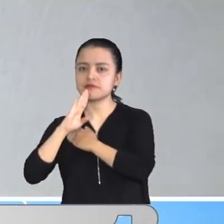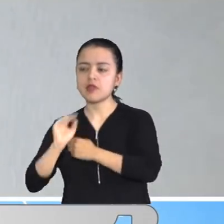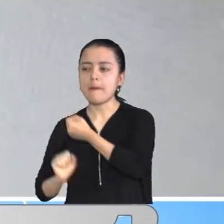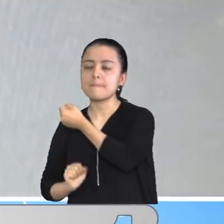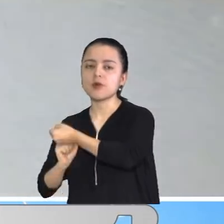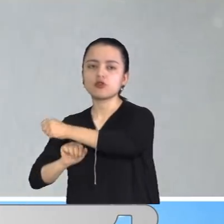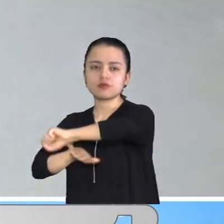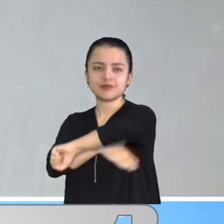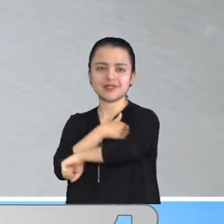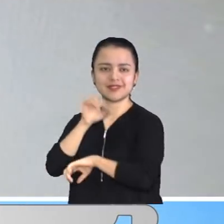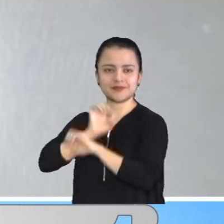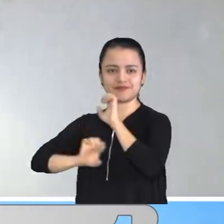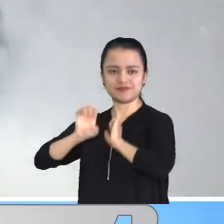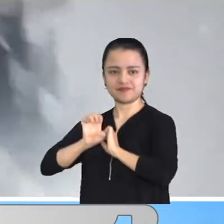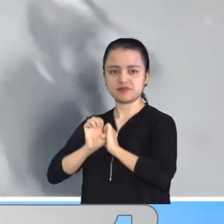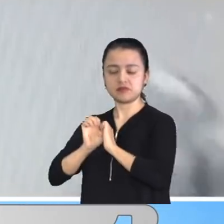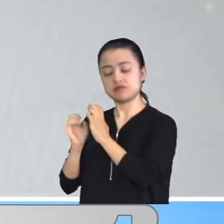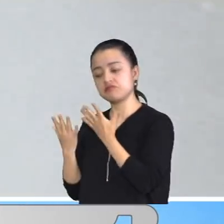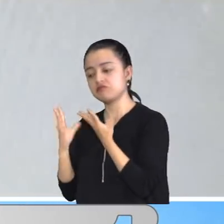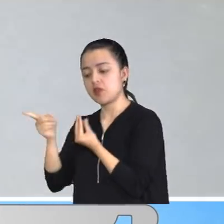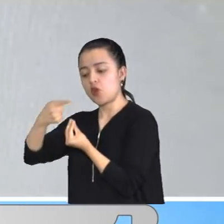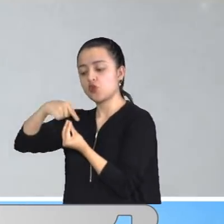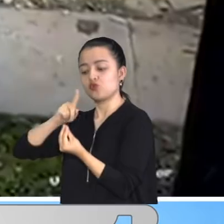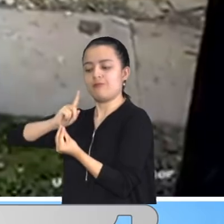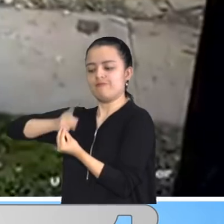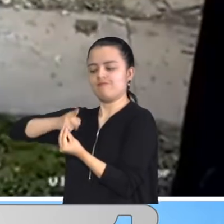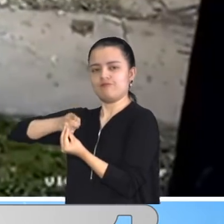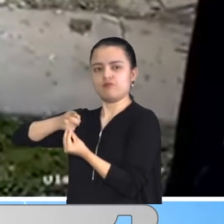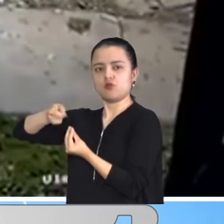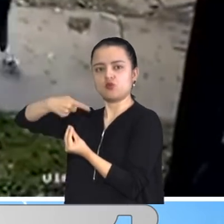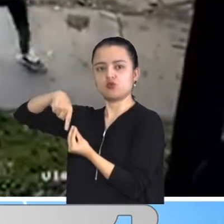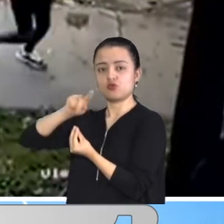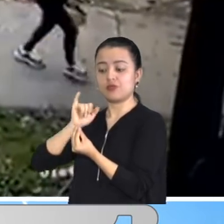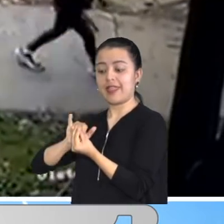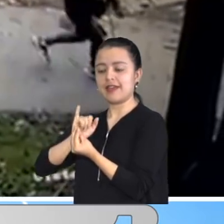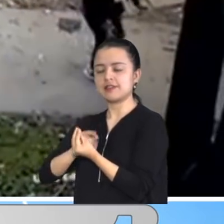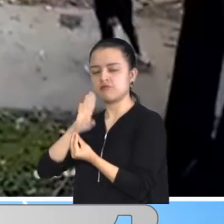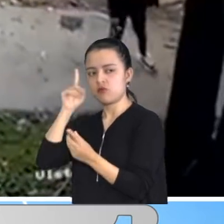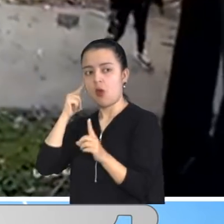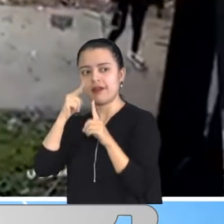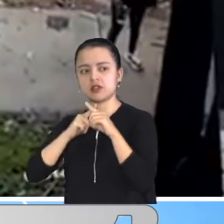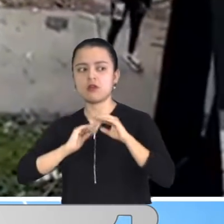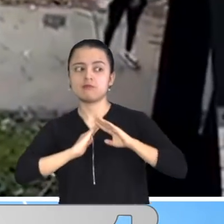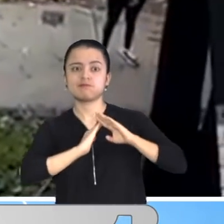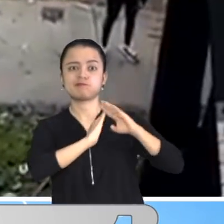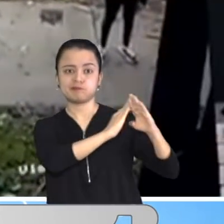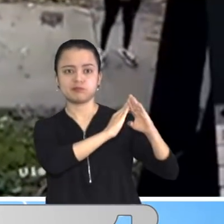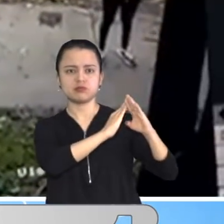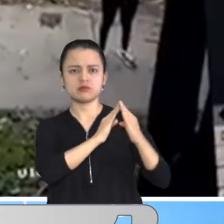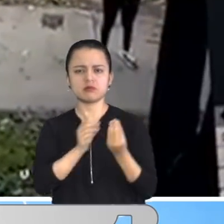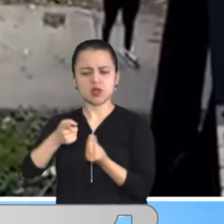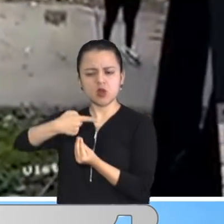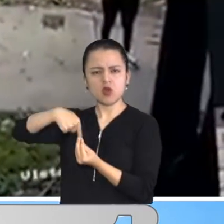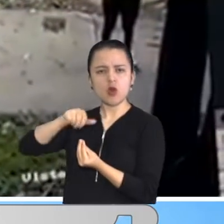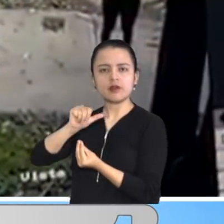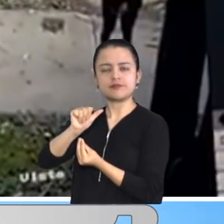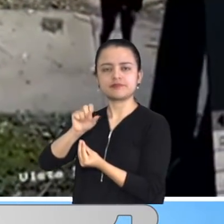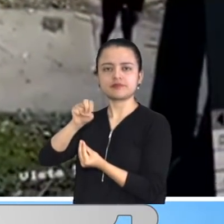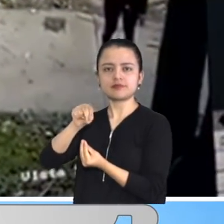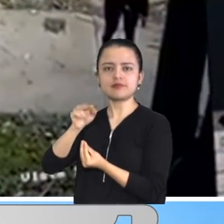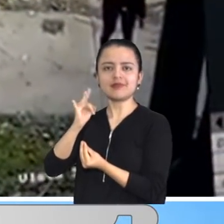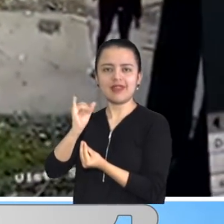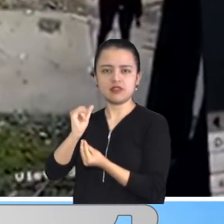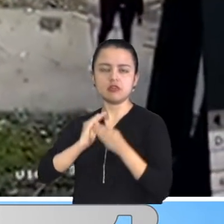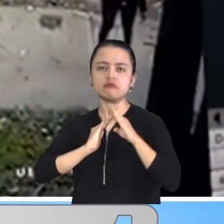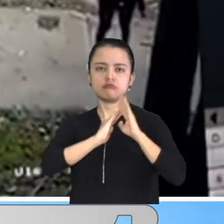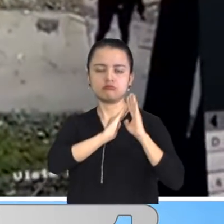Defensa, lanza un grupo especial para combatir la delincuencia. Se trata del denominado grupo Antimotoladrones. Son al